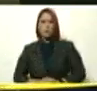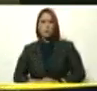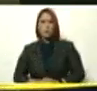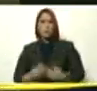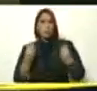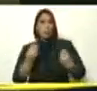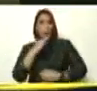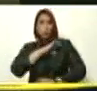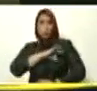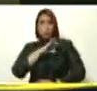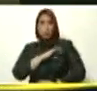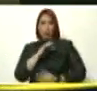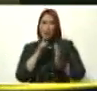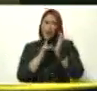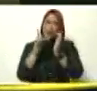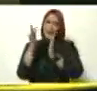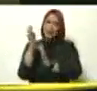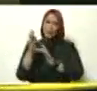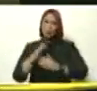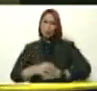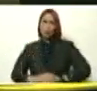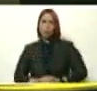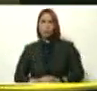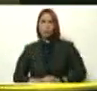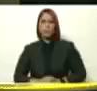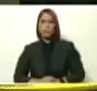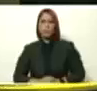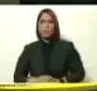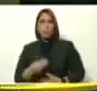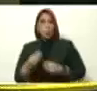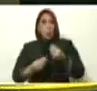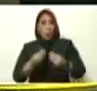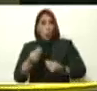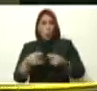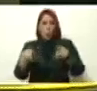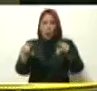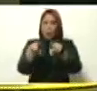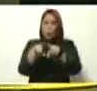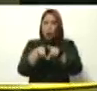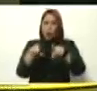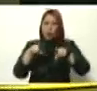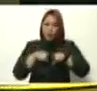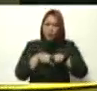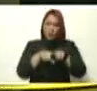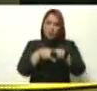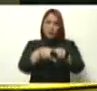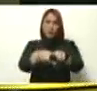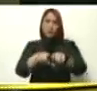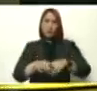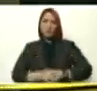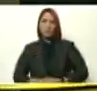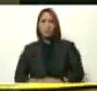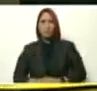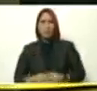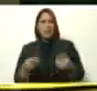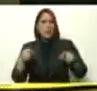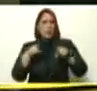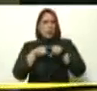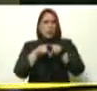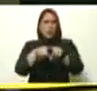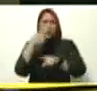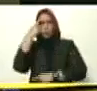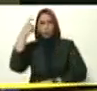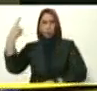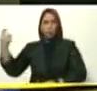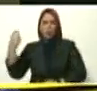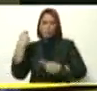la sociedad de Cristo, como la sociedad de iguales, como la sociedad soñada